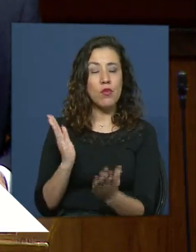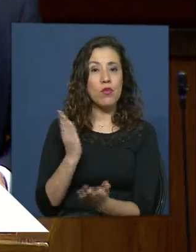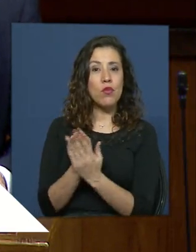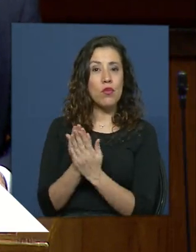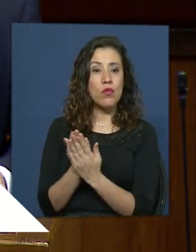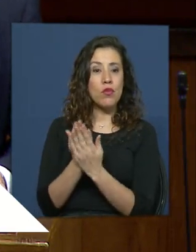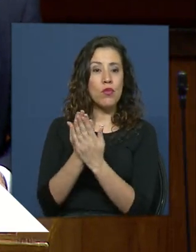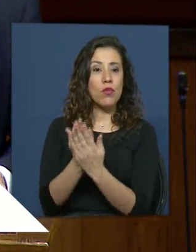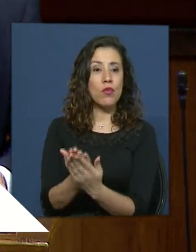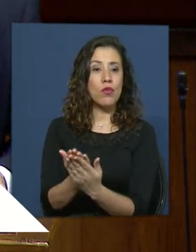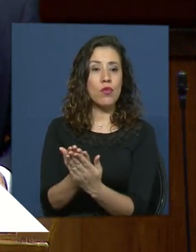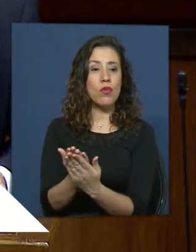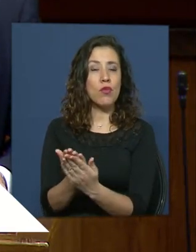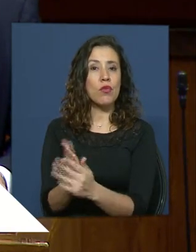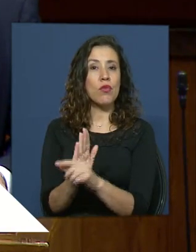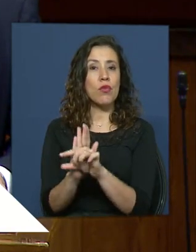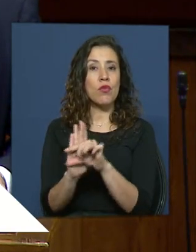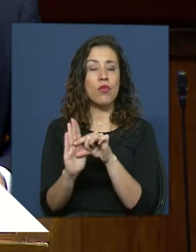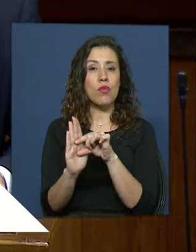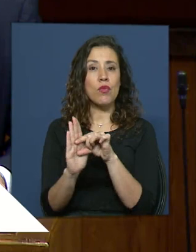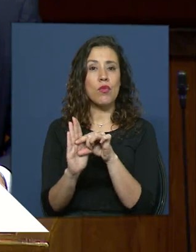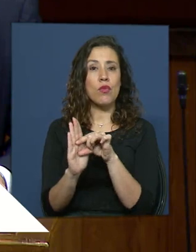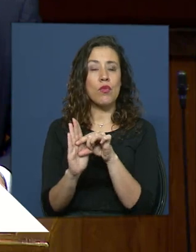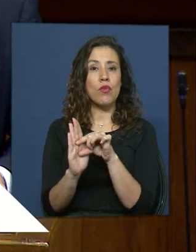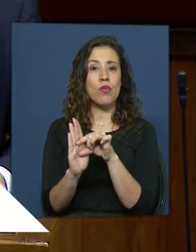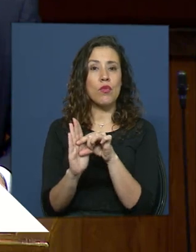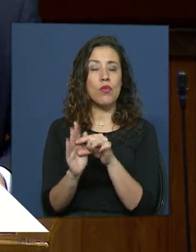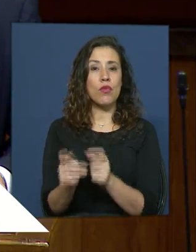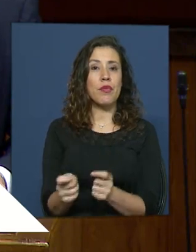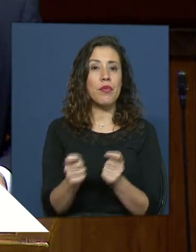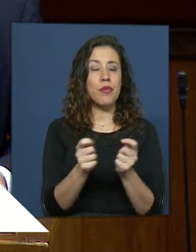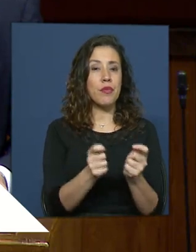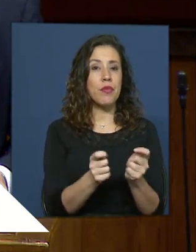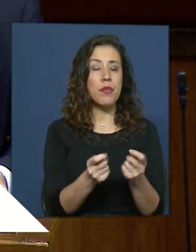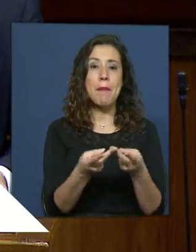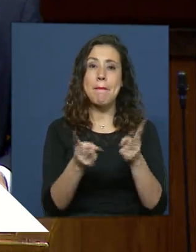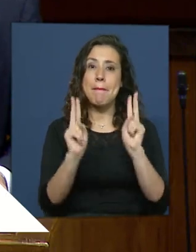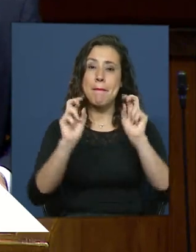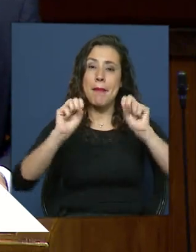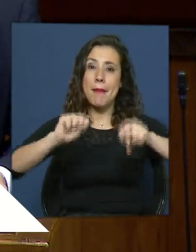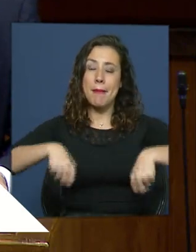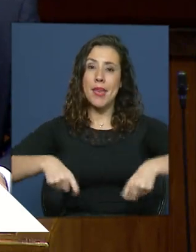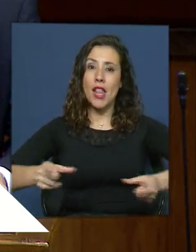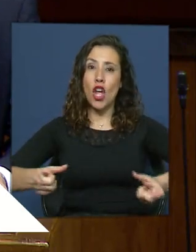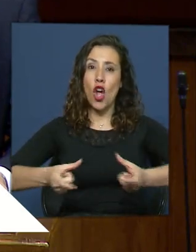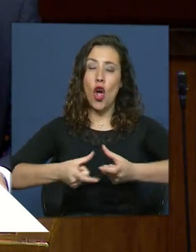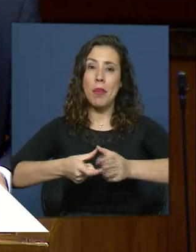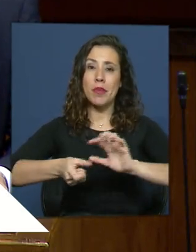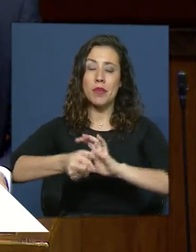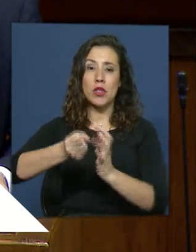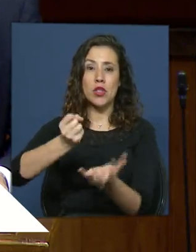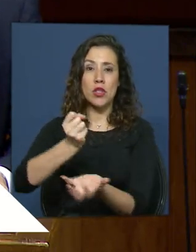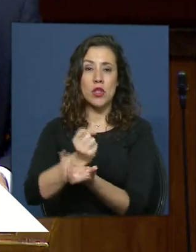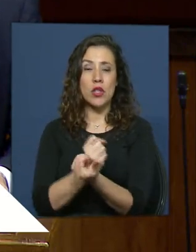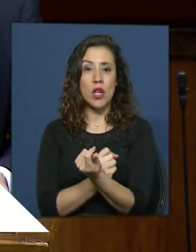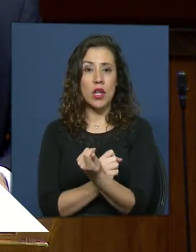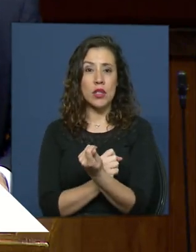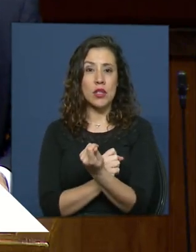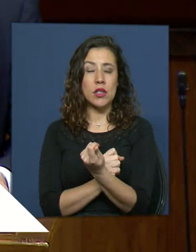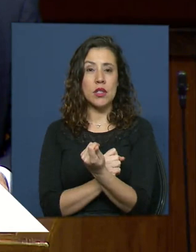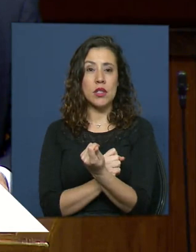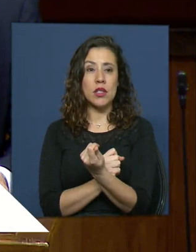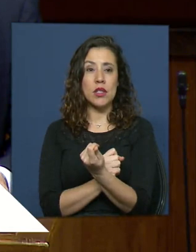acompañó una indicación que fue presentada y aprobada por la Comisión de Hacienda, la cual